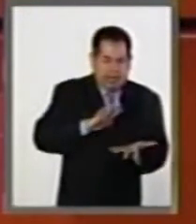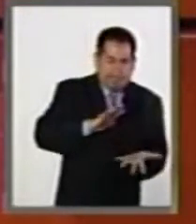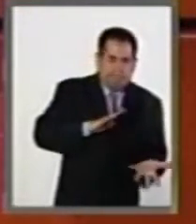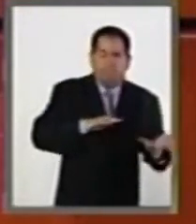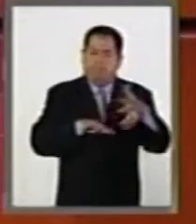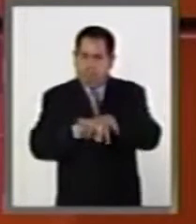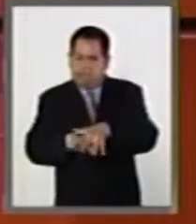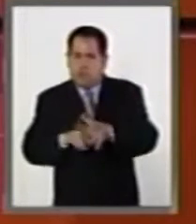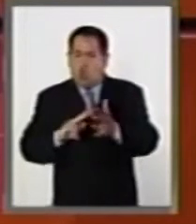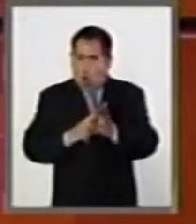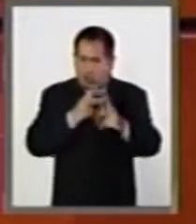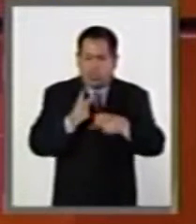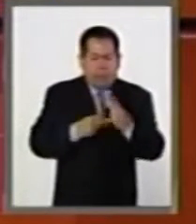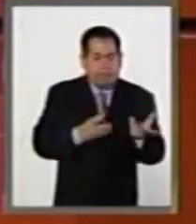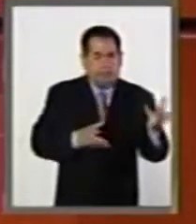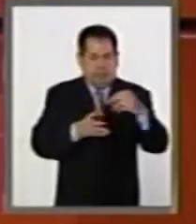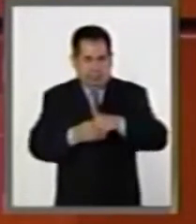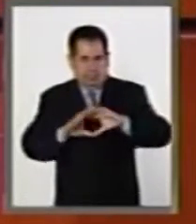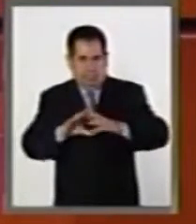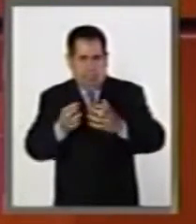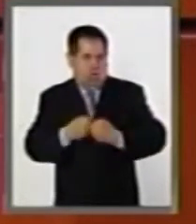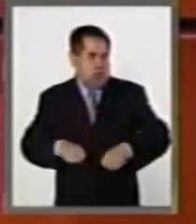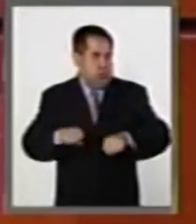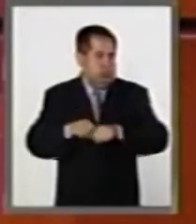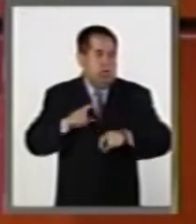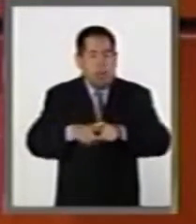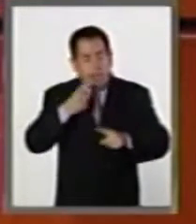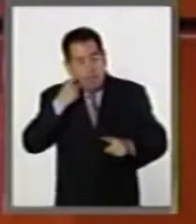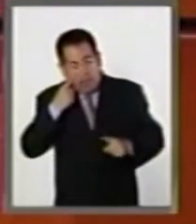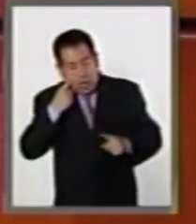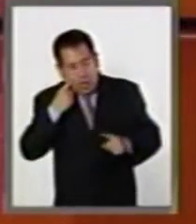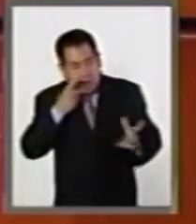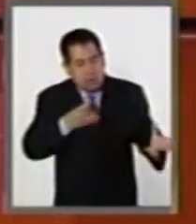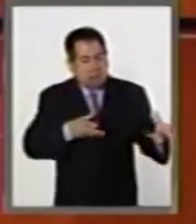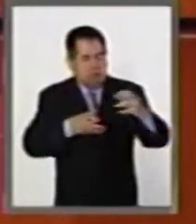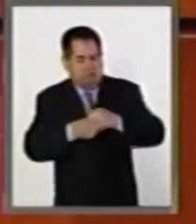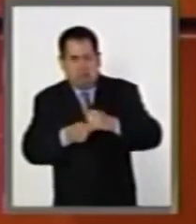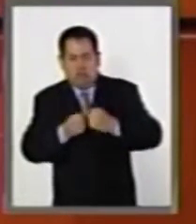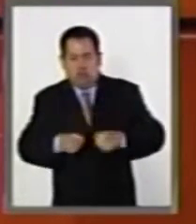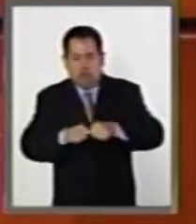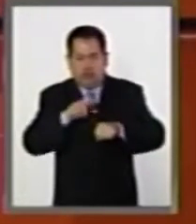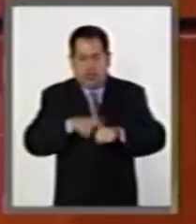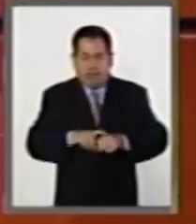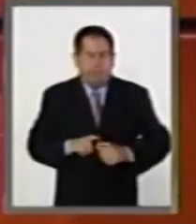reintegren en la sociedad en base a la reinserción social.